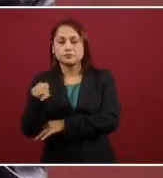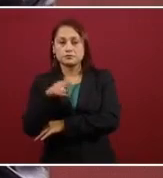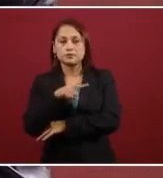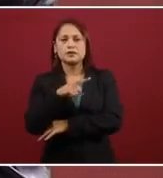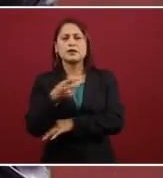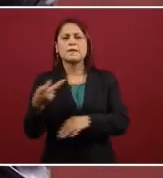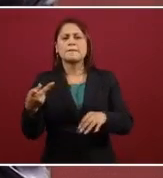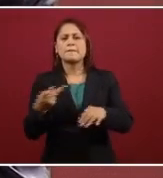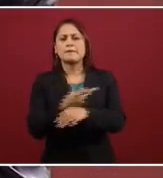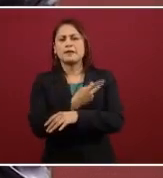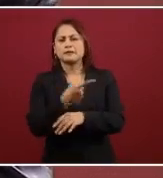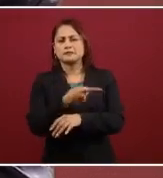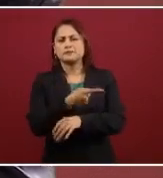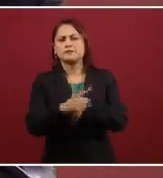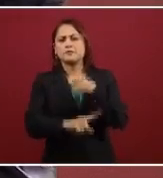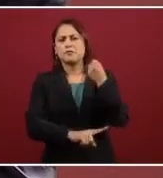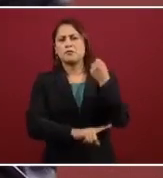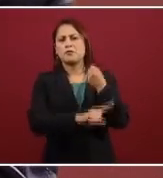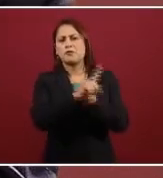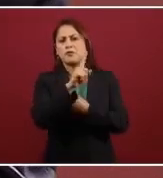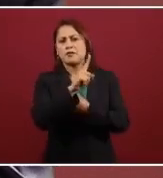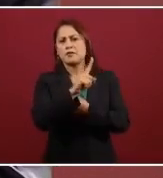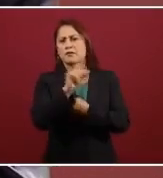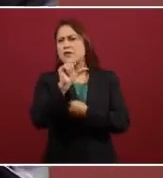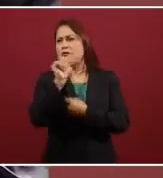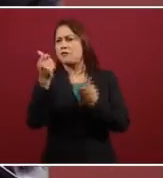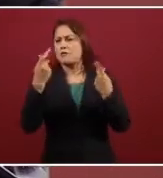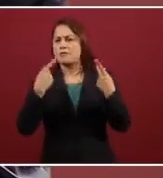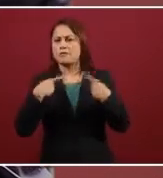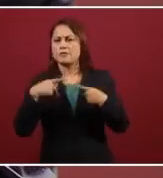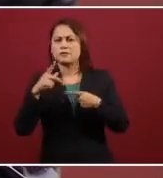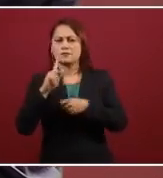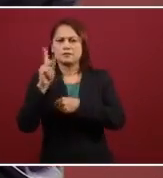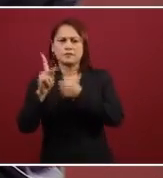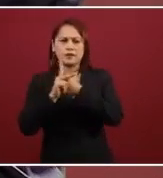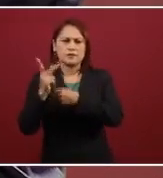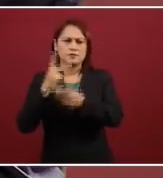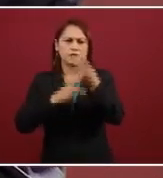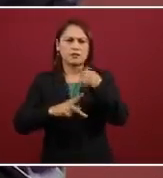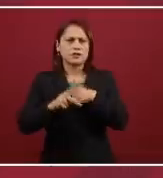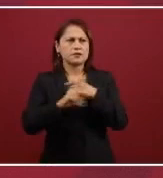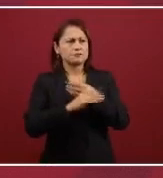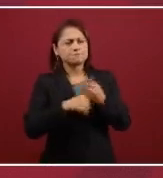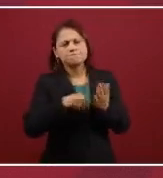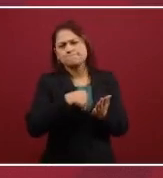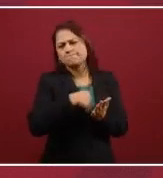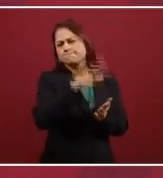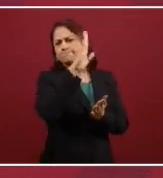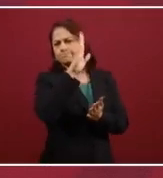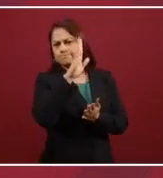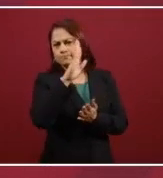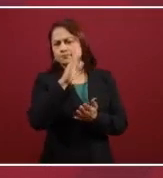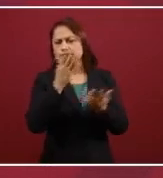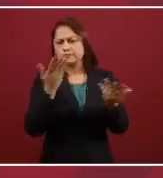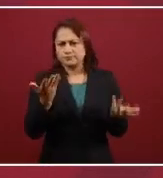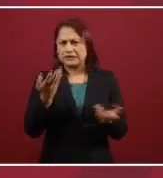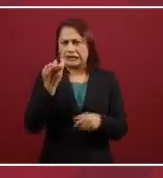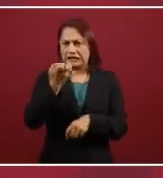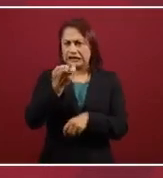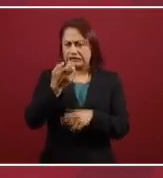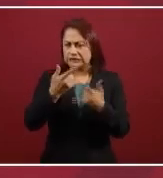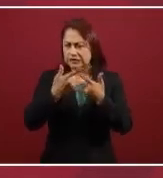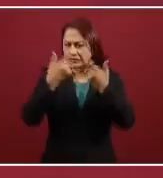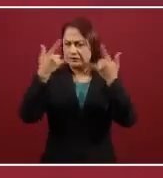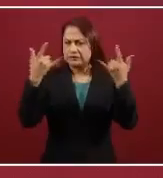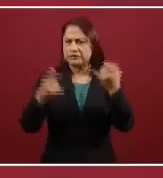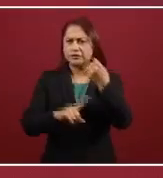extranjeros, que fue el momento estelar de la República y